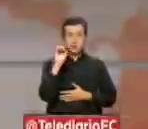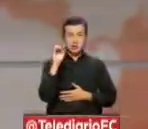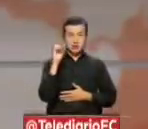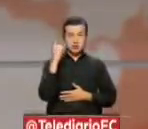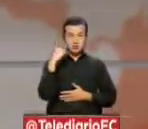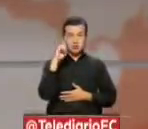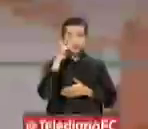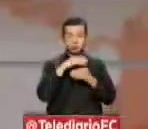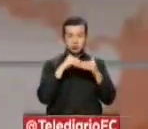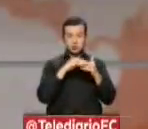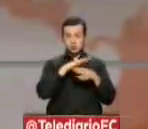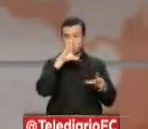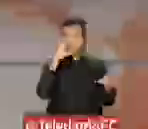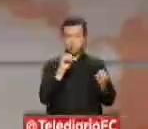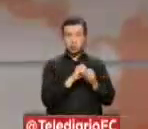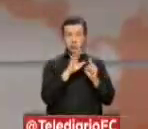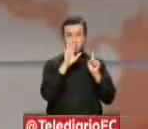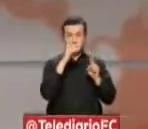total de